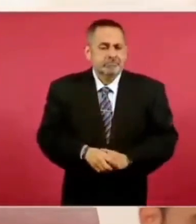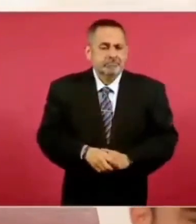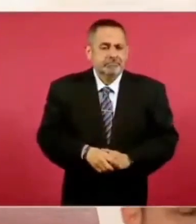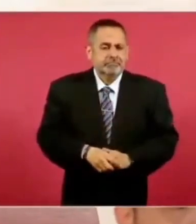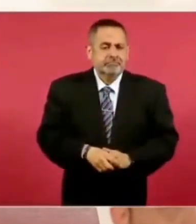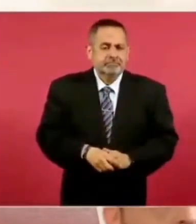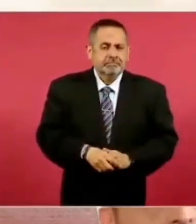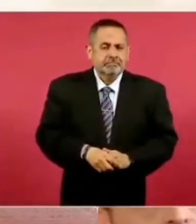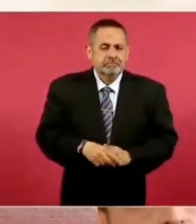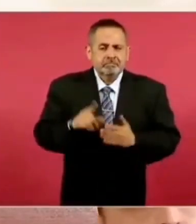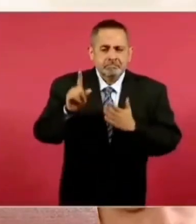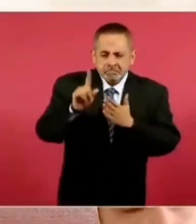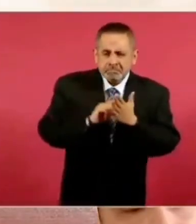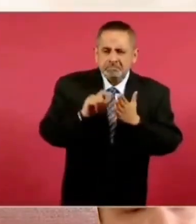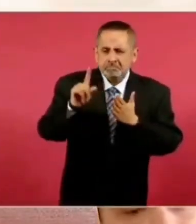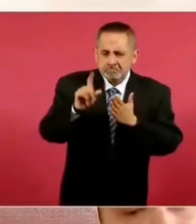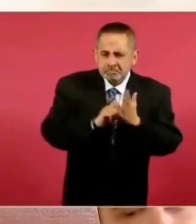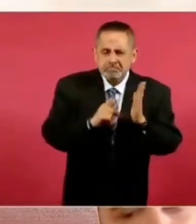al mes?